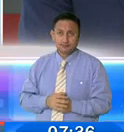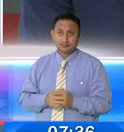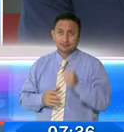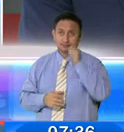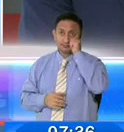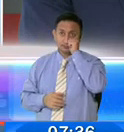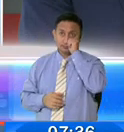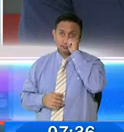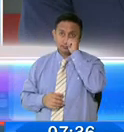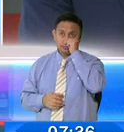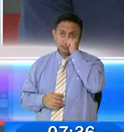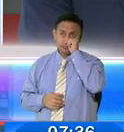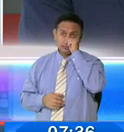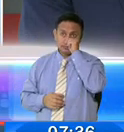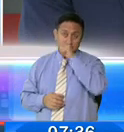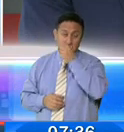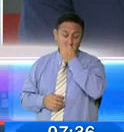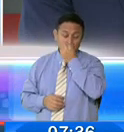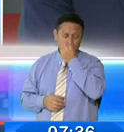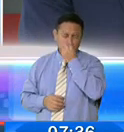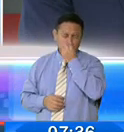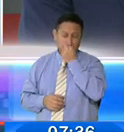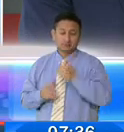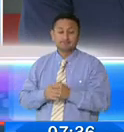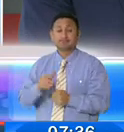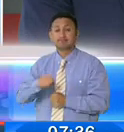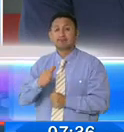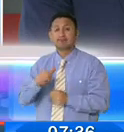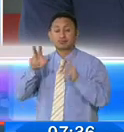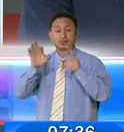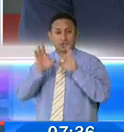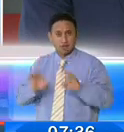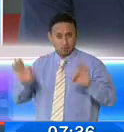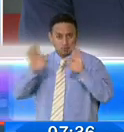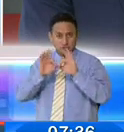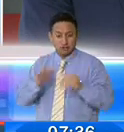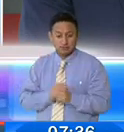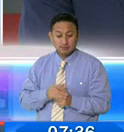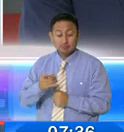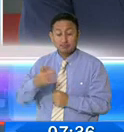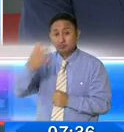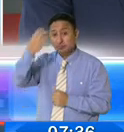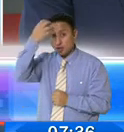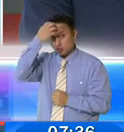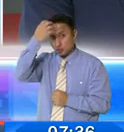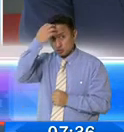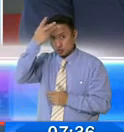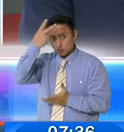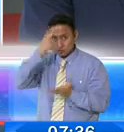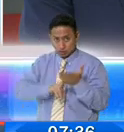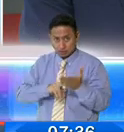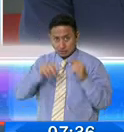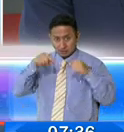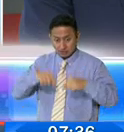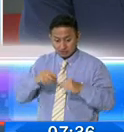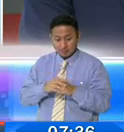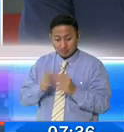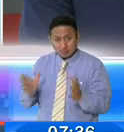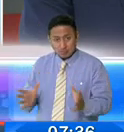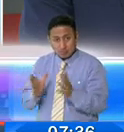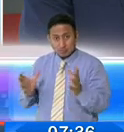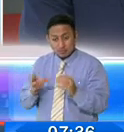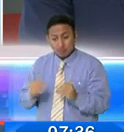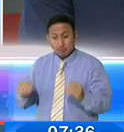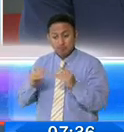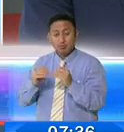nivel. Y una cosa que nos parece importante, impulsar que la educación dual sea un incentivo para la contratación de